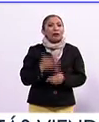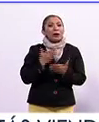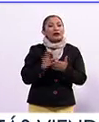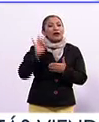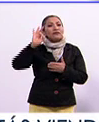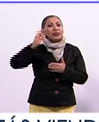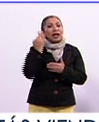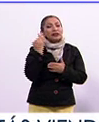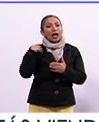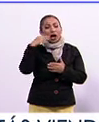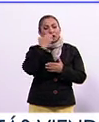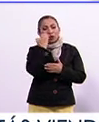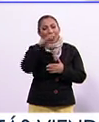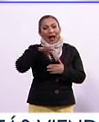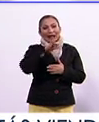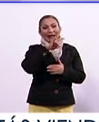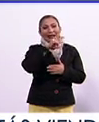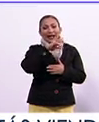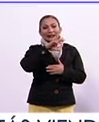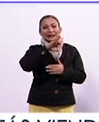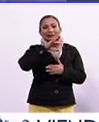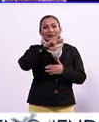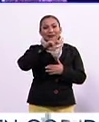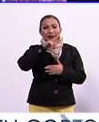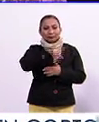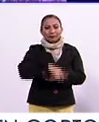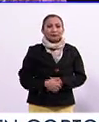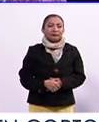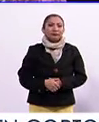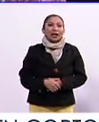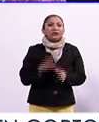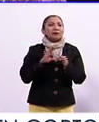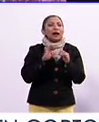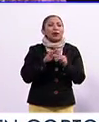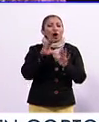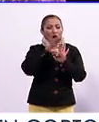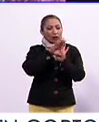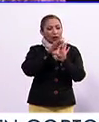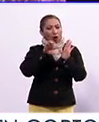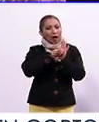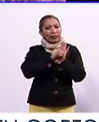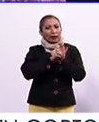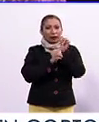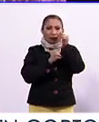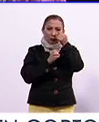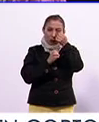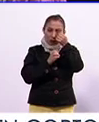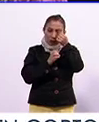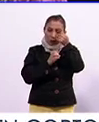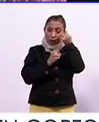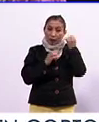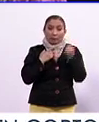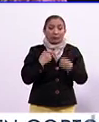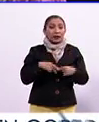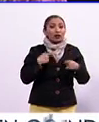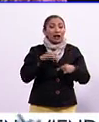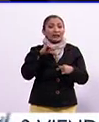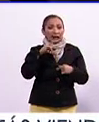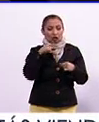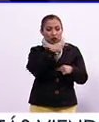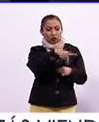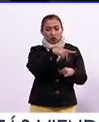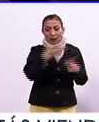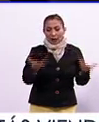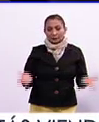de la Federación de Colegios de Ingeniería Civil. Platíqueme del código ético de los ingenieros que usted